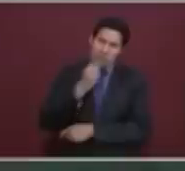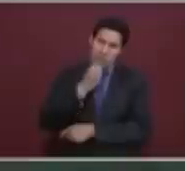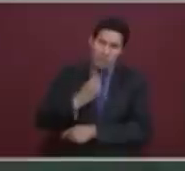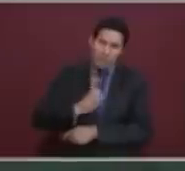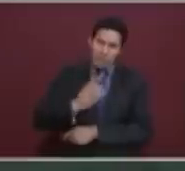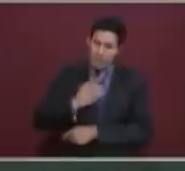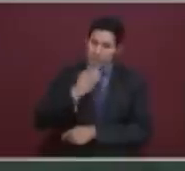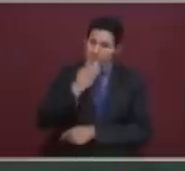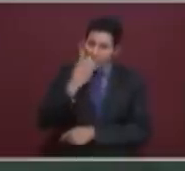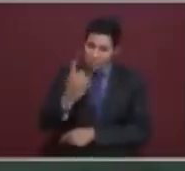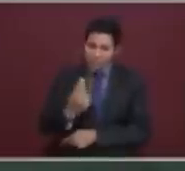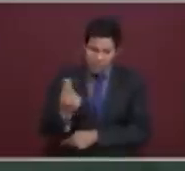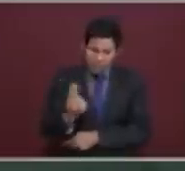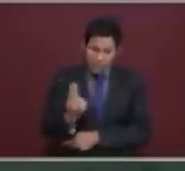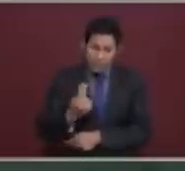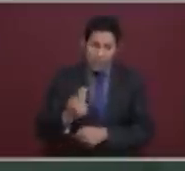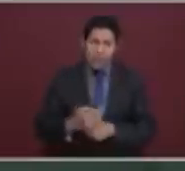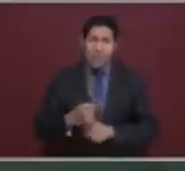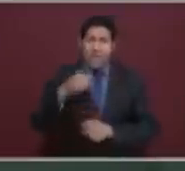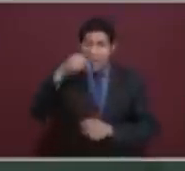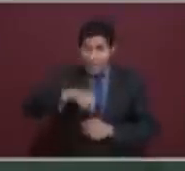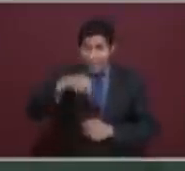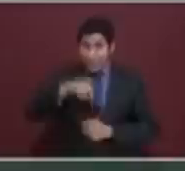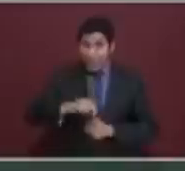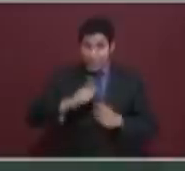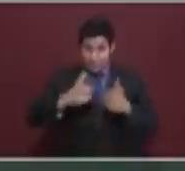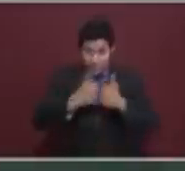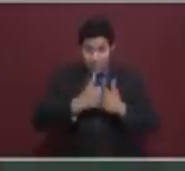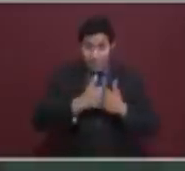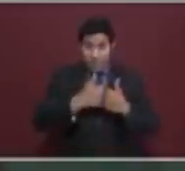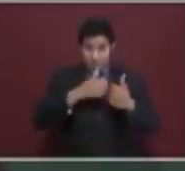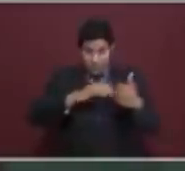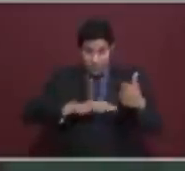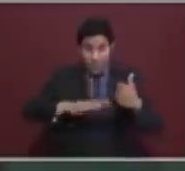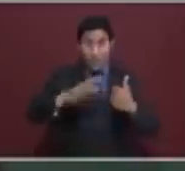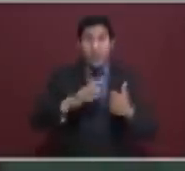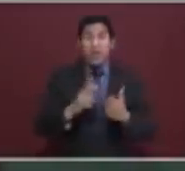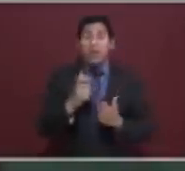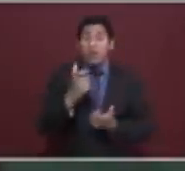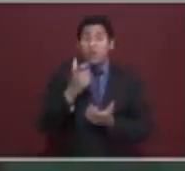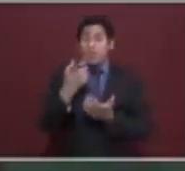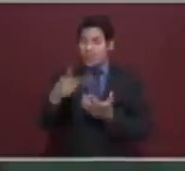aquí en la frontera aumentó el salario mínimo al doble